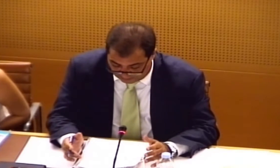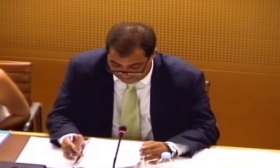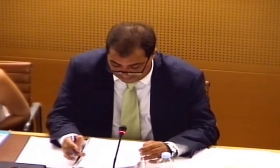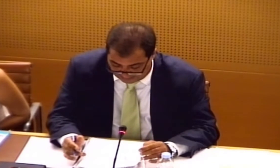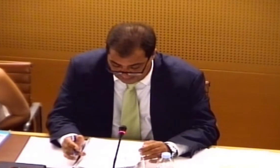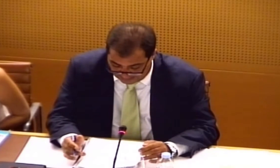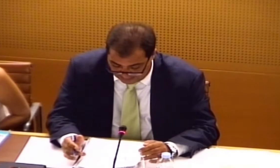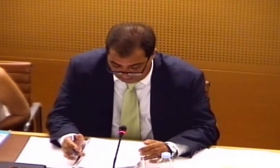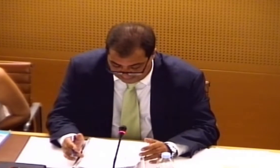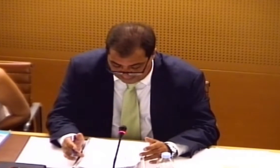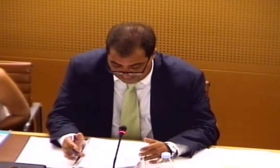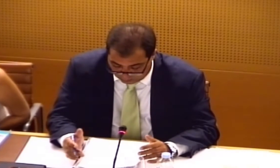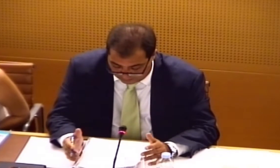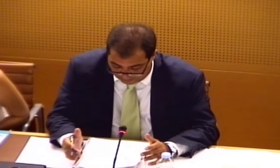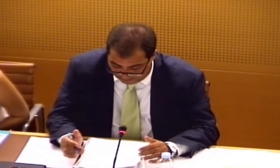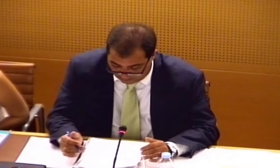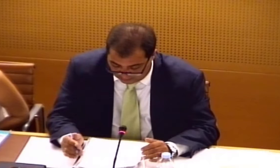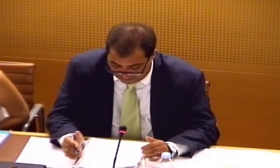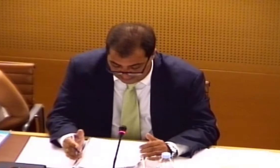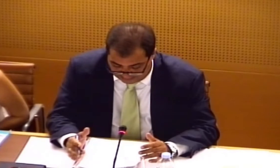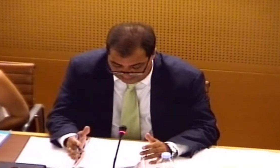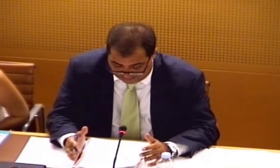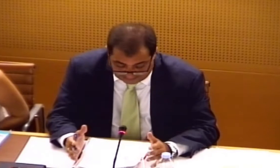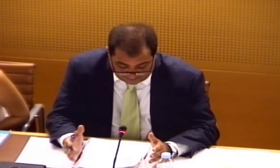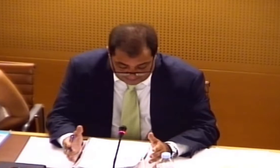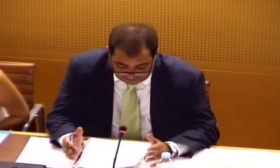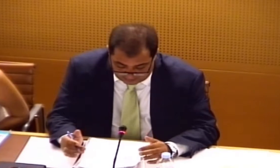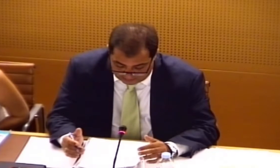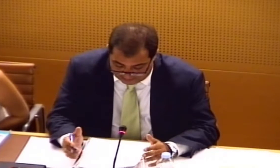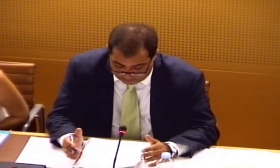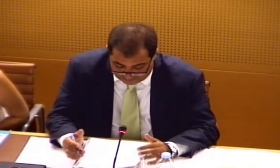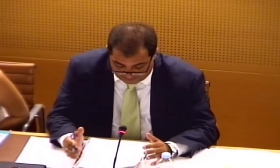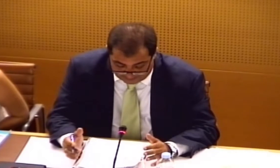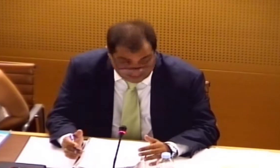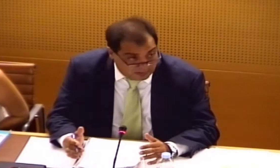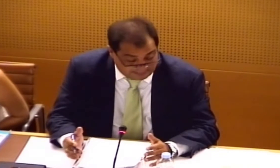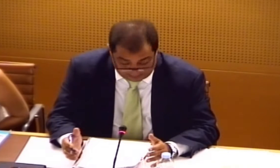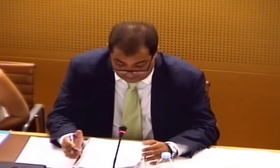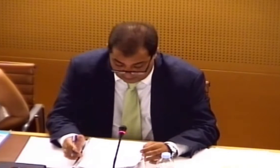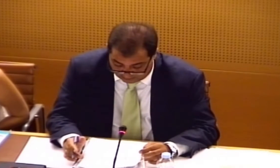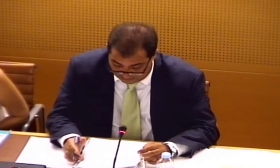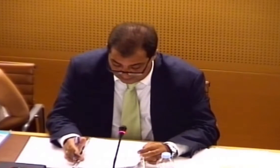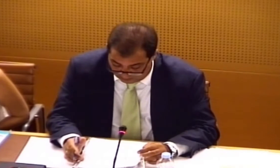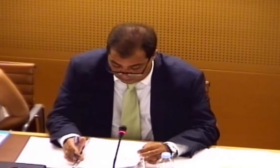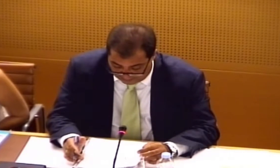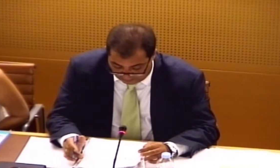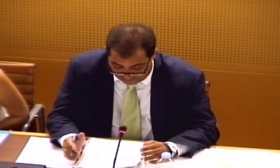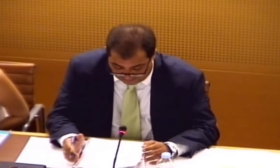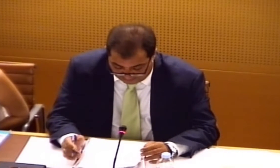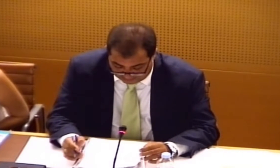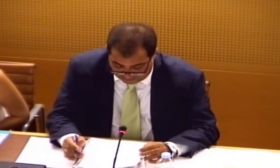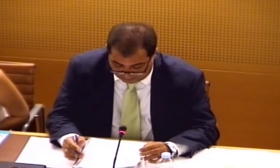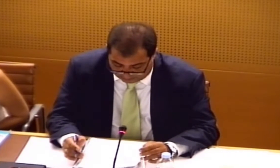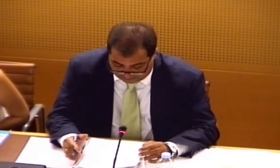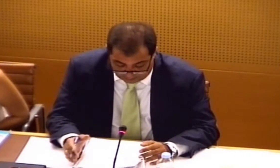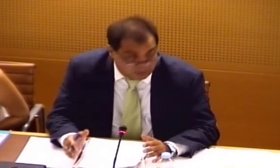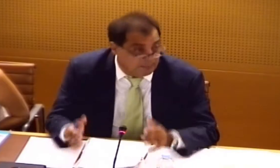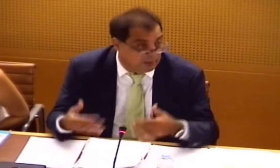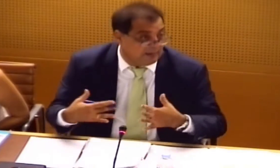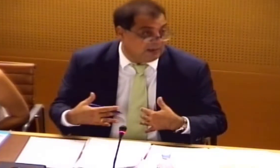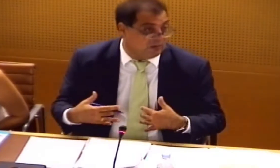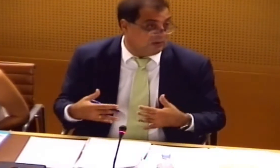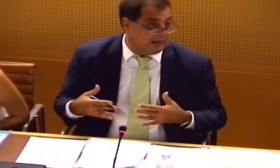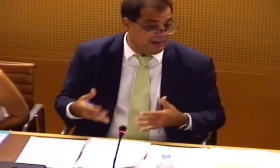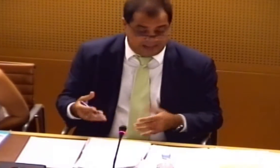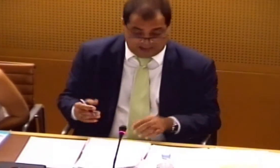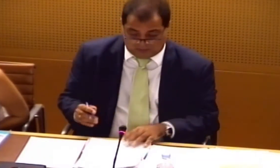presentaron satisfactoriamente, mientras que el último de ellos existe a la fecha de hoy alguna discrepancia con la intervención sobre la idoneidad, por lo que se propone